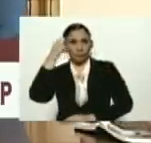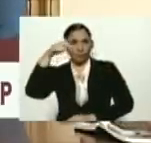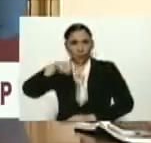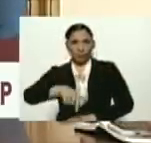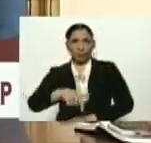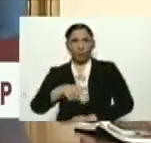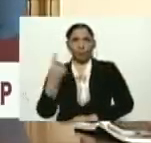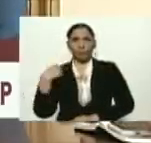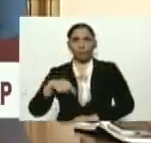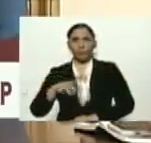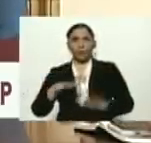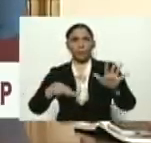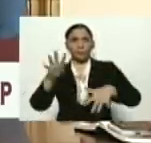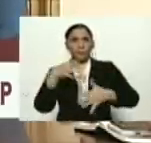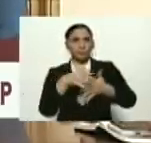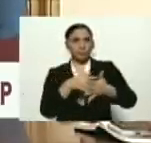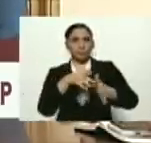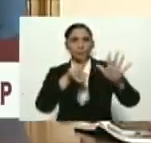han tenido